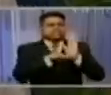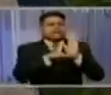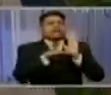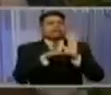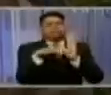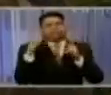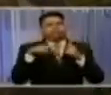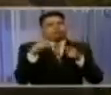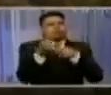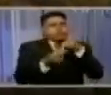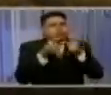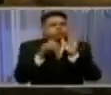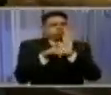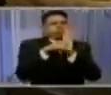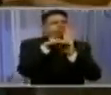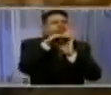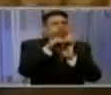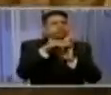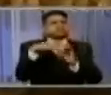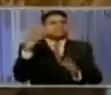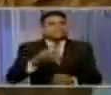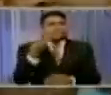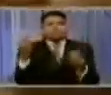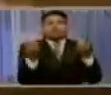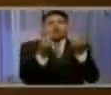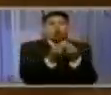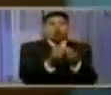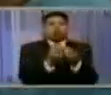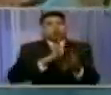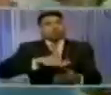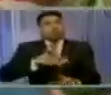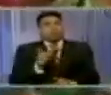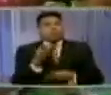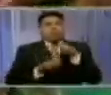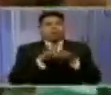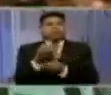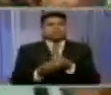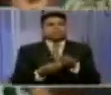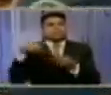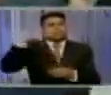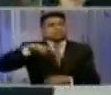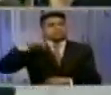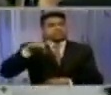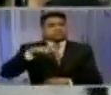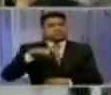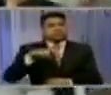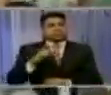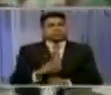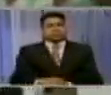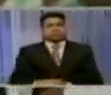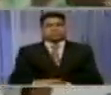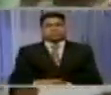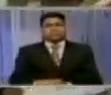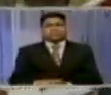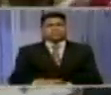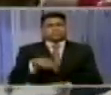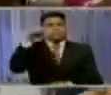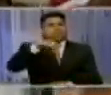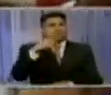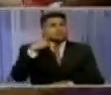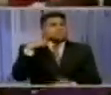juntos, siempre podremos superar lo que sea necesario enfrentar. Y aquí está la